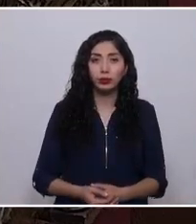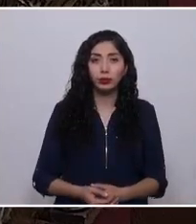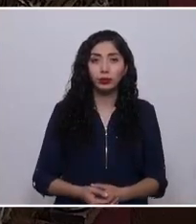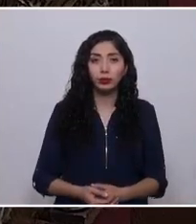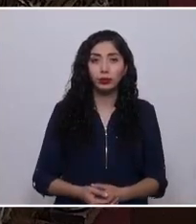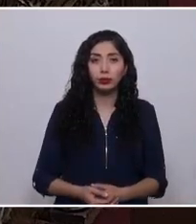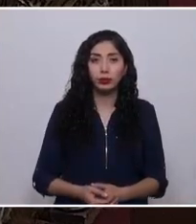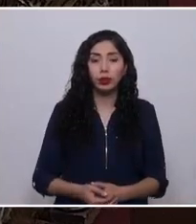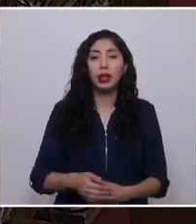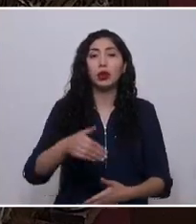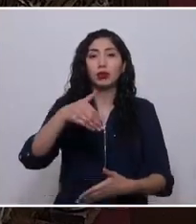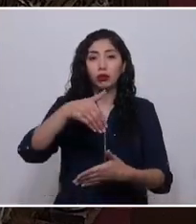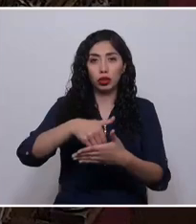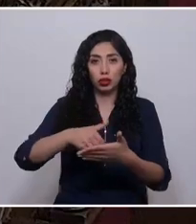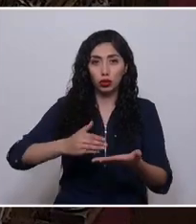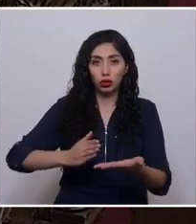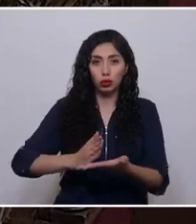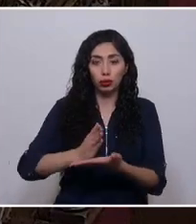En votación.